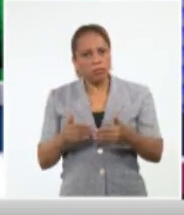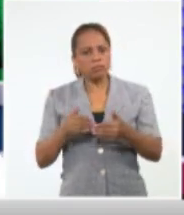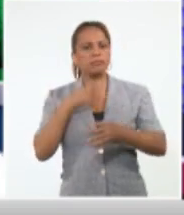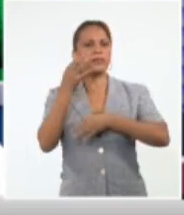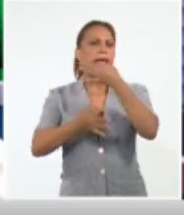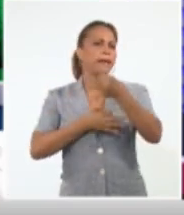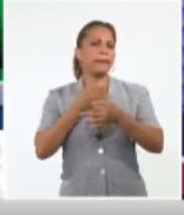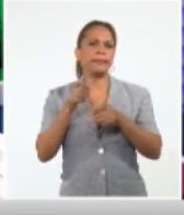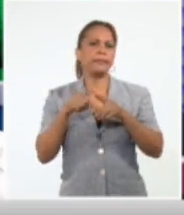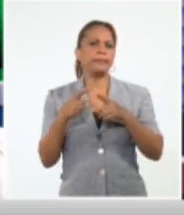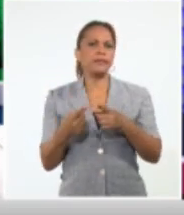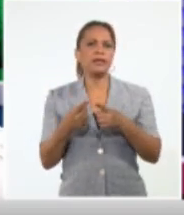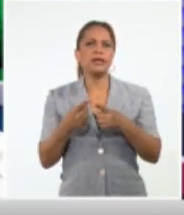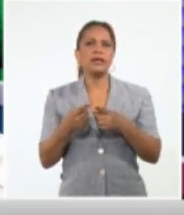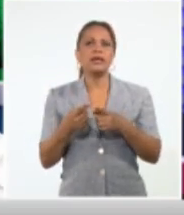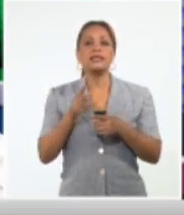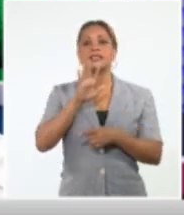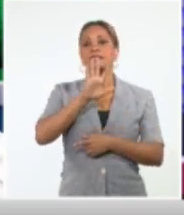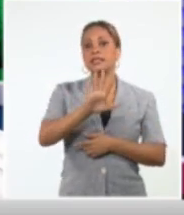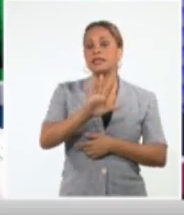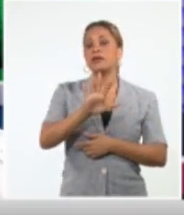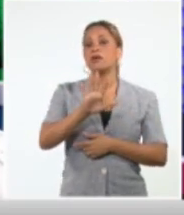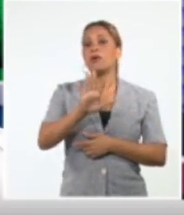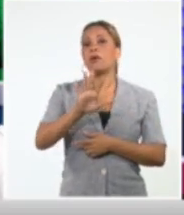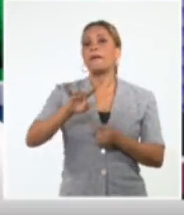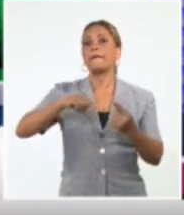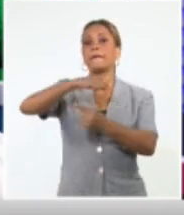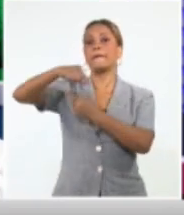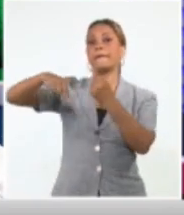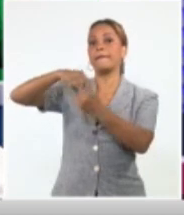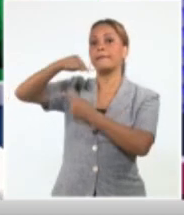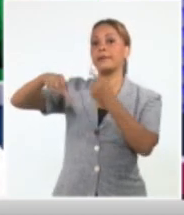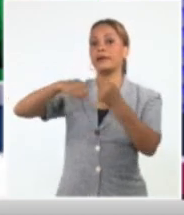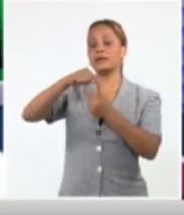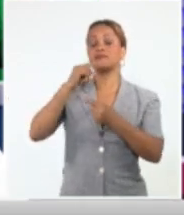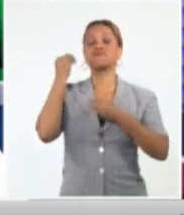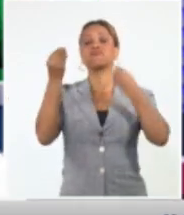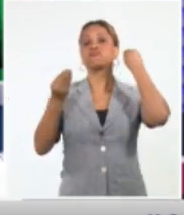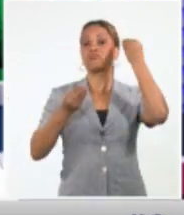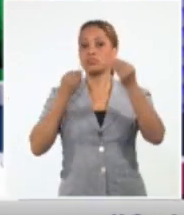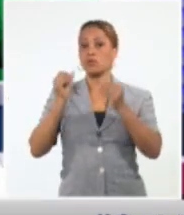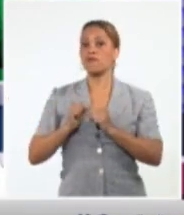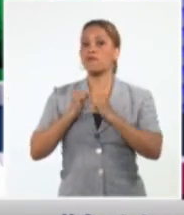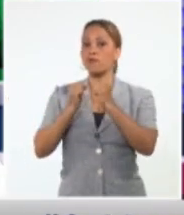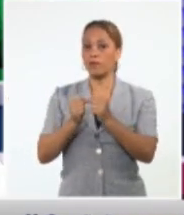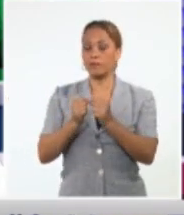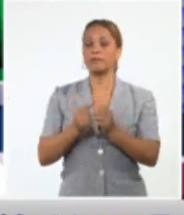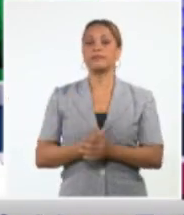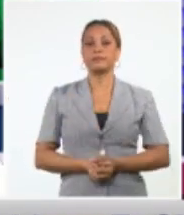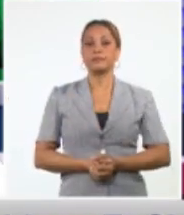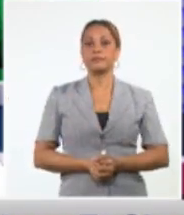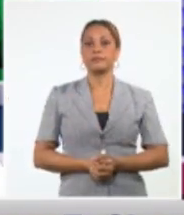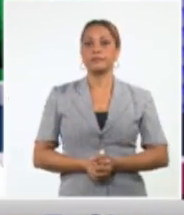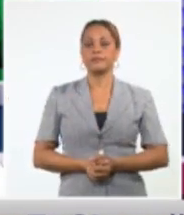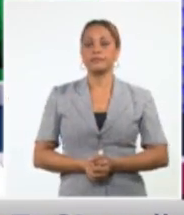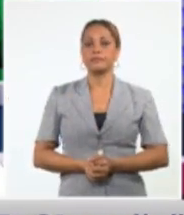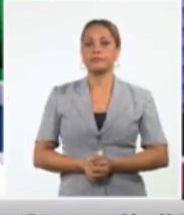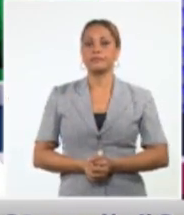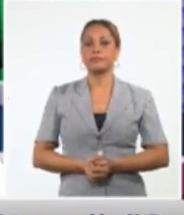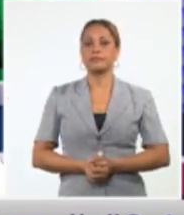clasificó entre las 5 variantes de preocupación, dándole el rango que tiene por